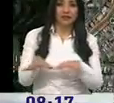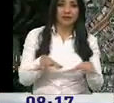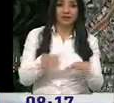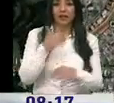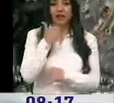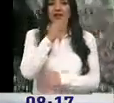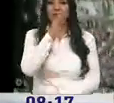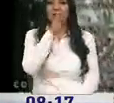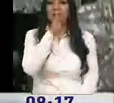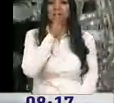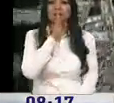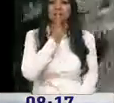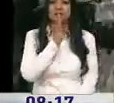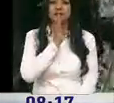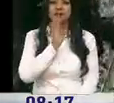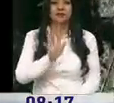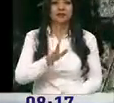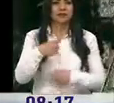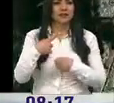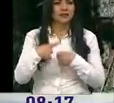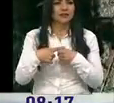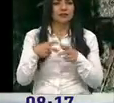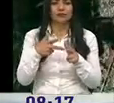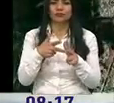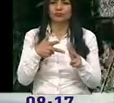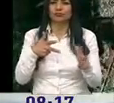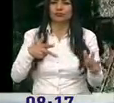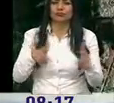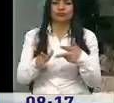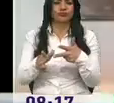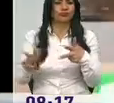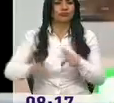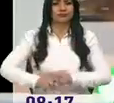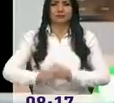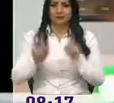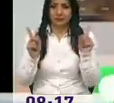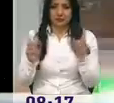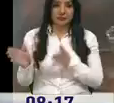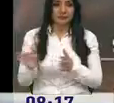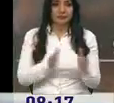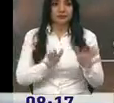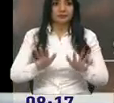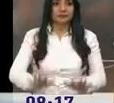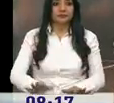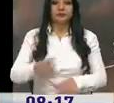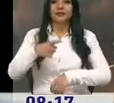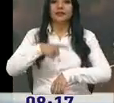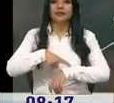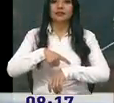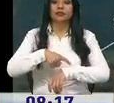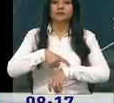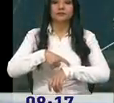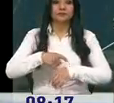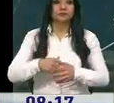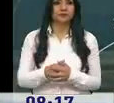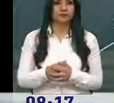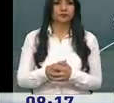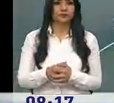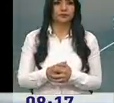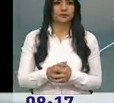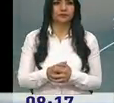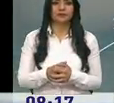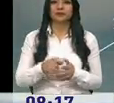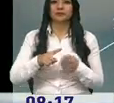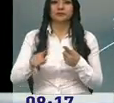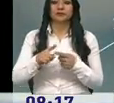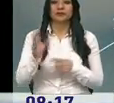paciencia. La ciudad de Quito está con muchísima carga vehicular. La temperatura en Quito, 11 grados centígrados y está ya